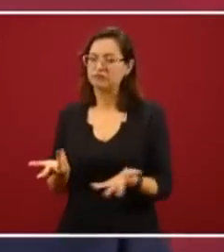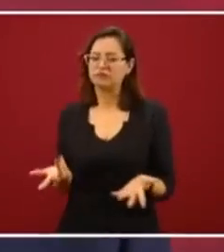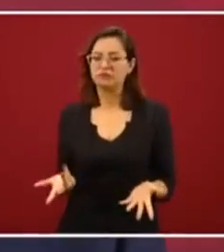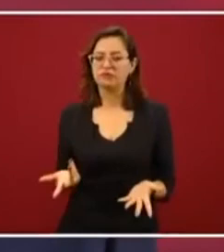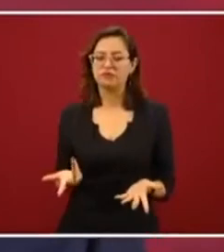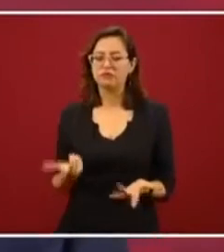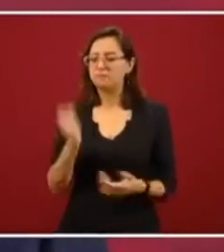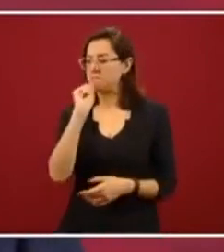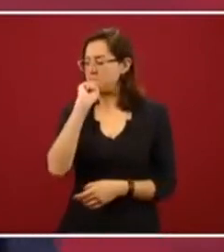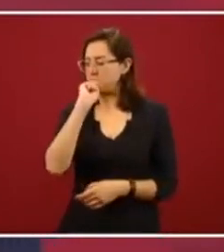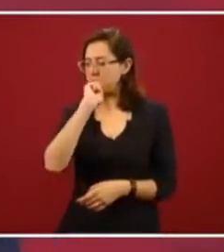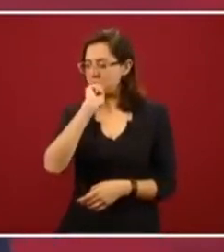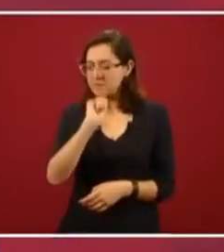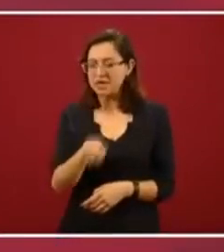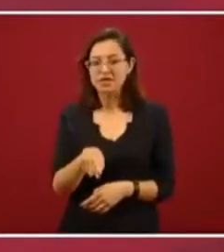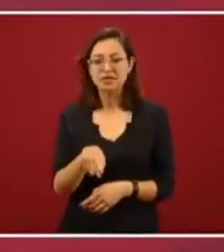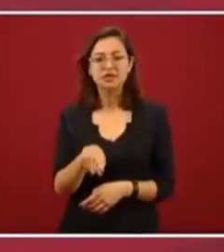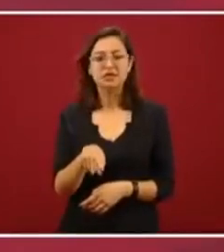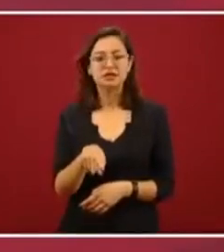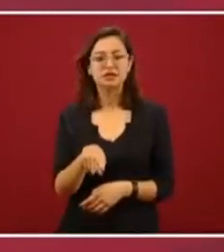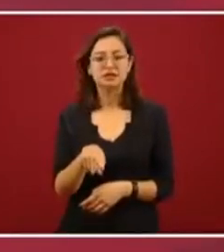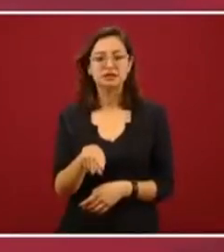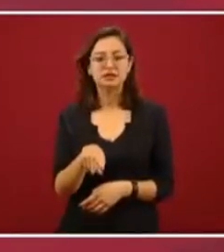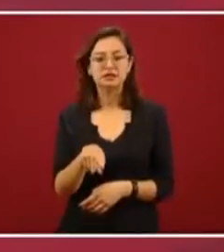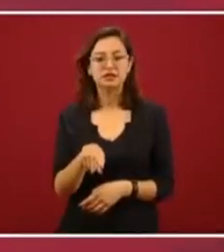desde luego